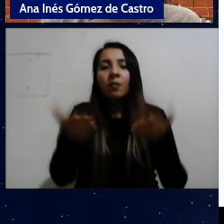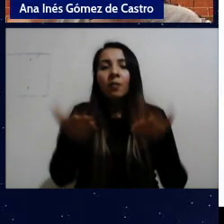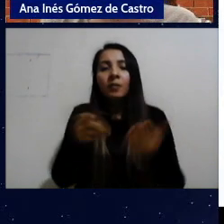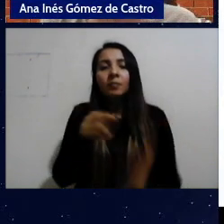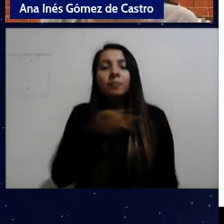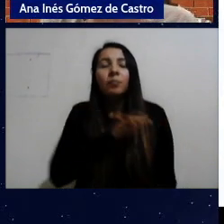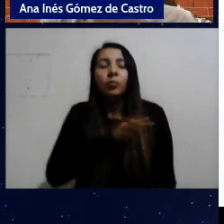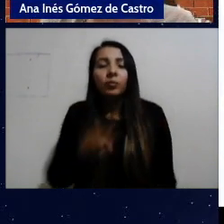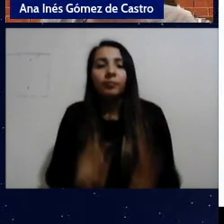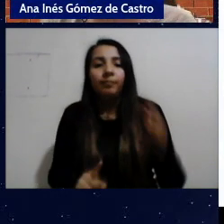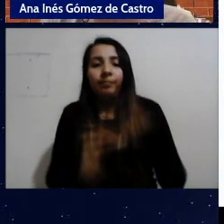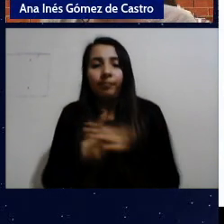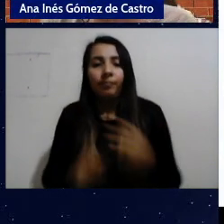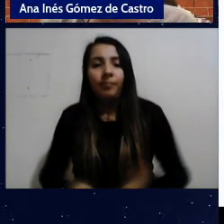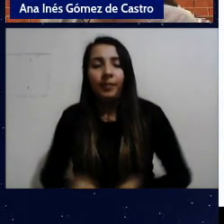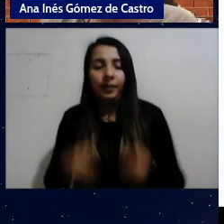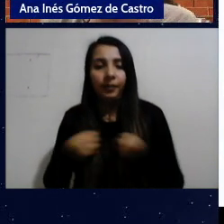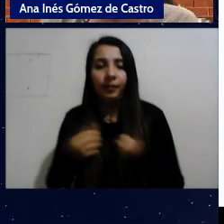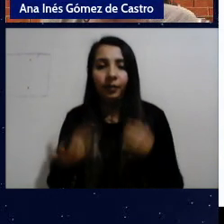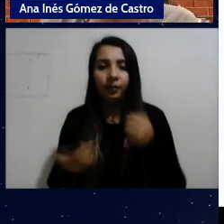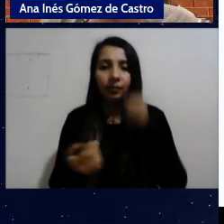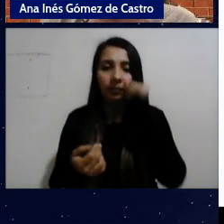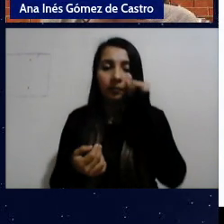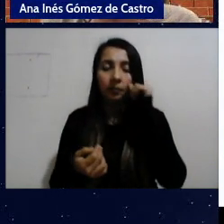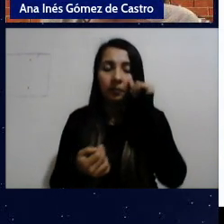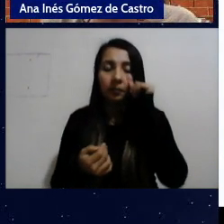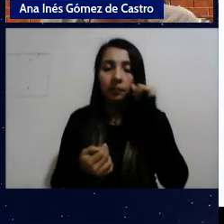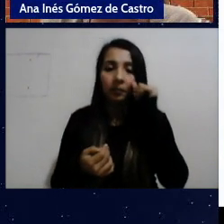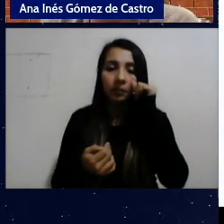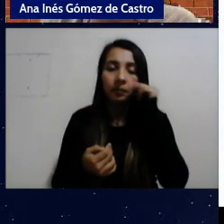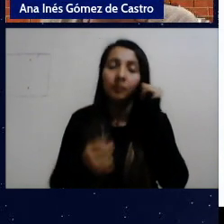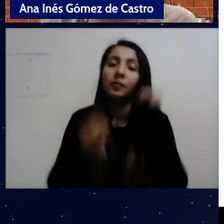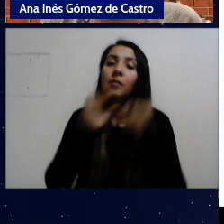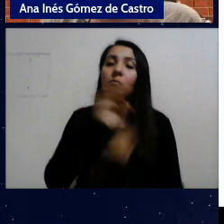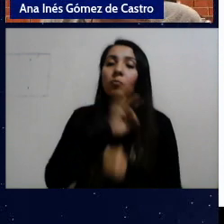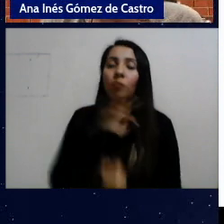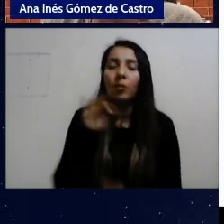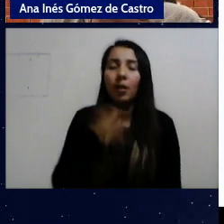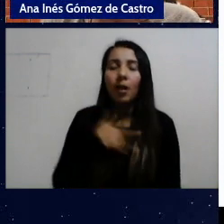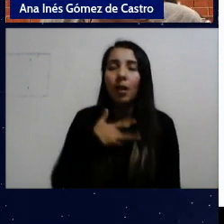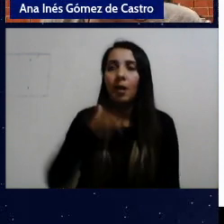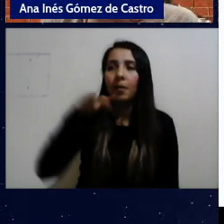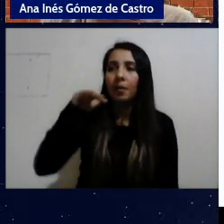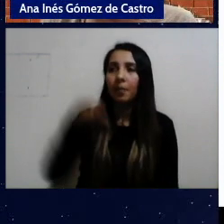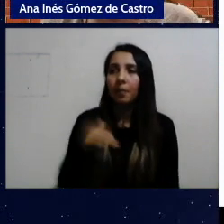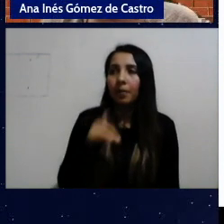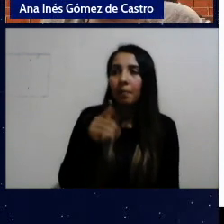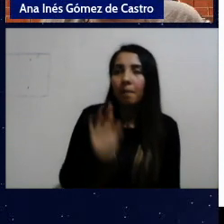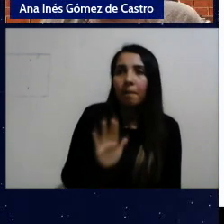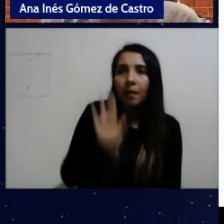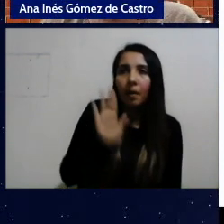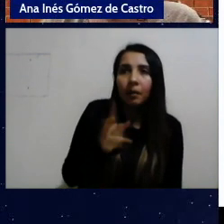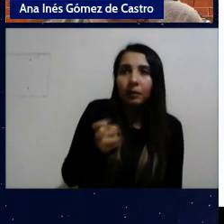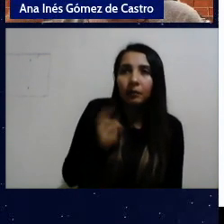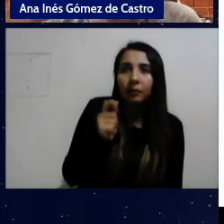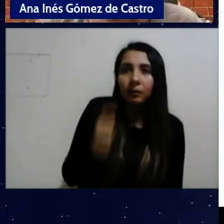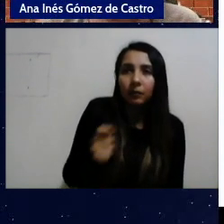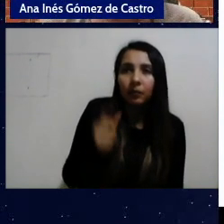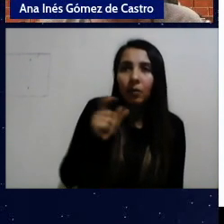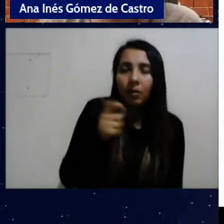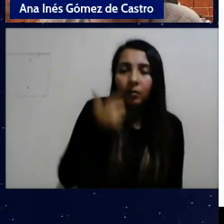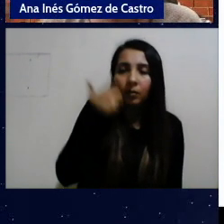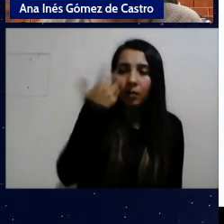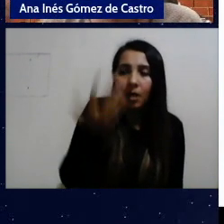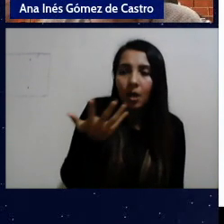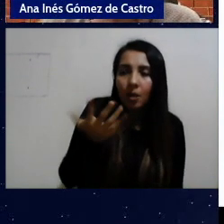ofrece otras posibilidades de detección que pueden aliviar un poco la carga y el coste de esta investigación cuando uno